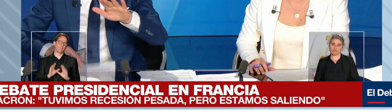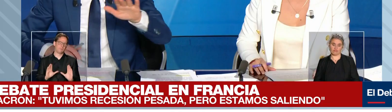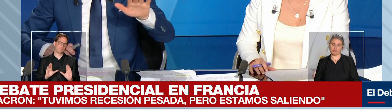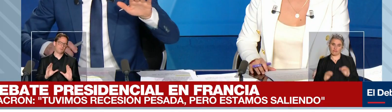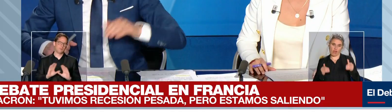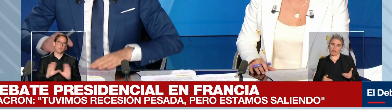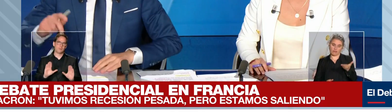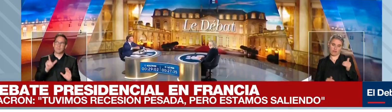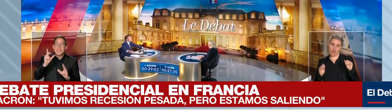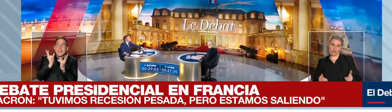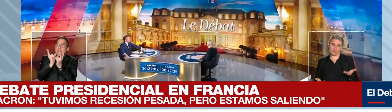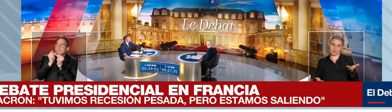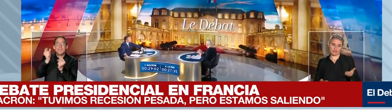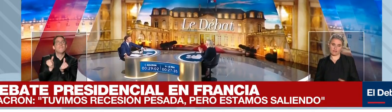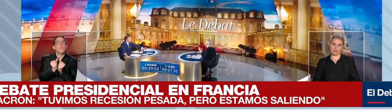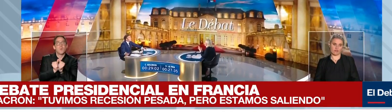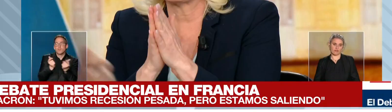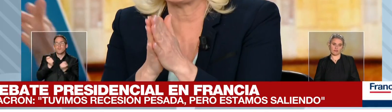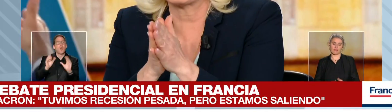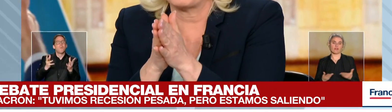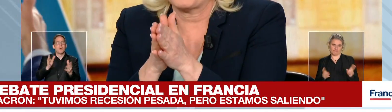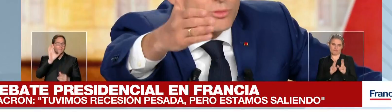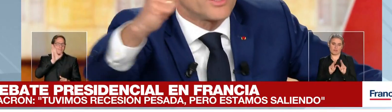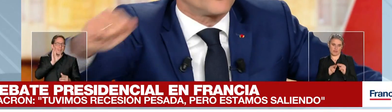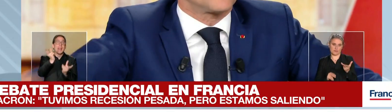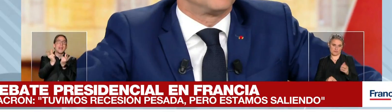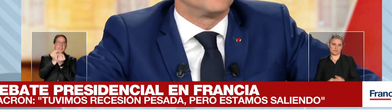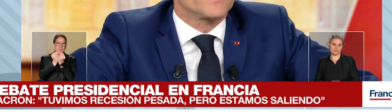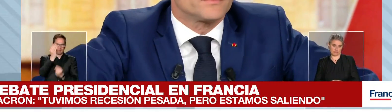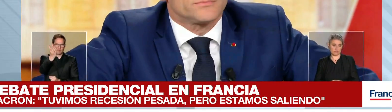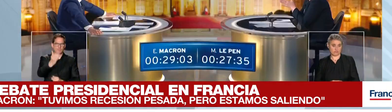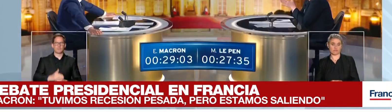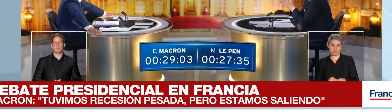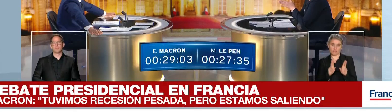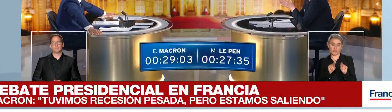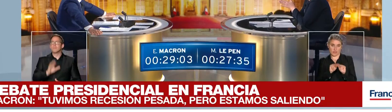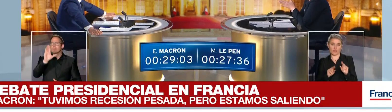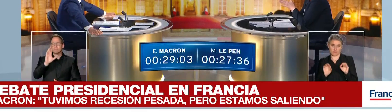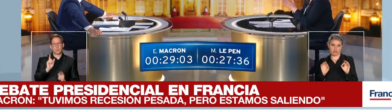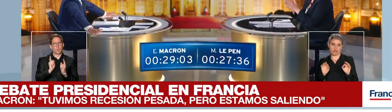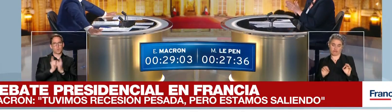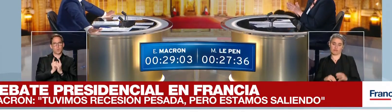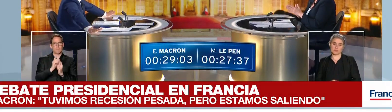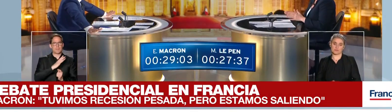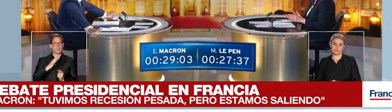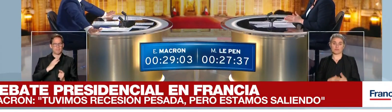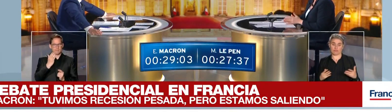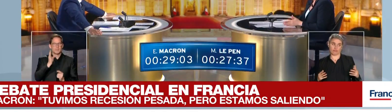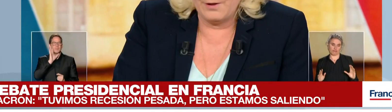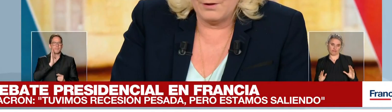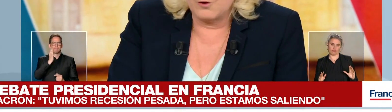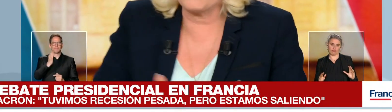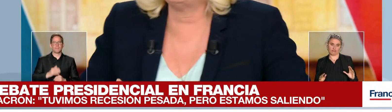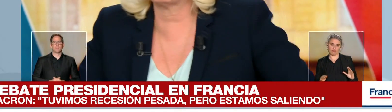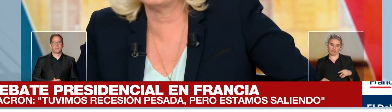contra. Entonces, explique cómo lo habría hecho. Explique qué hubiese hecho usted. En unos segundos, señora Le Pen,